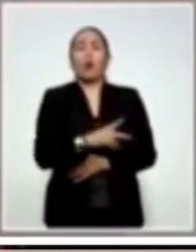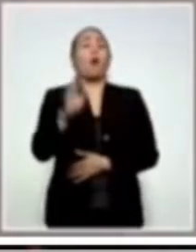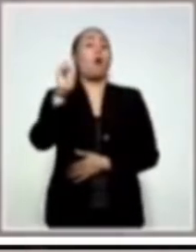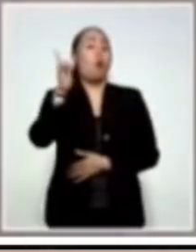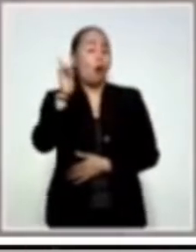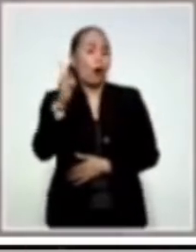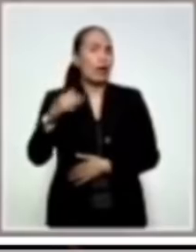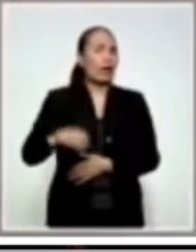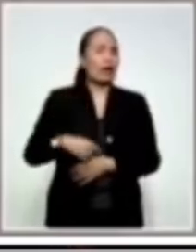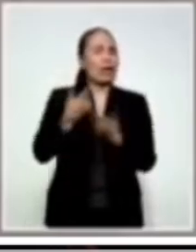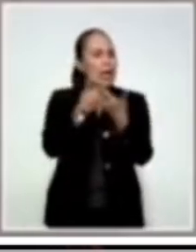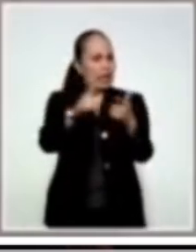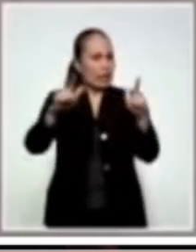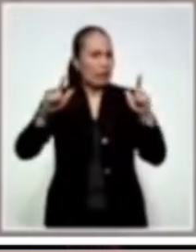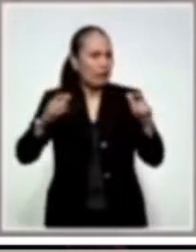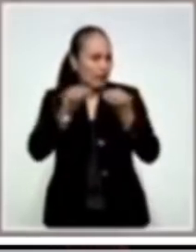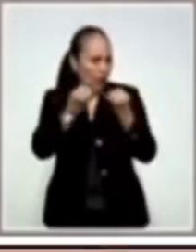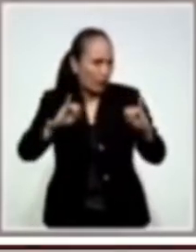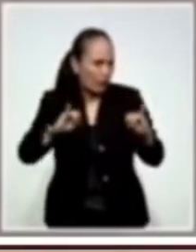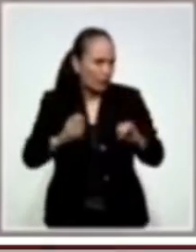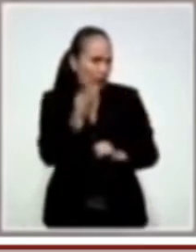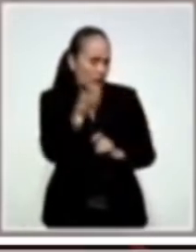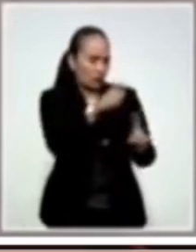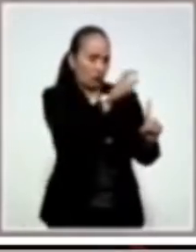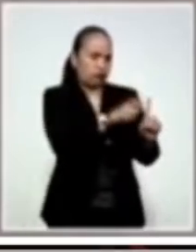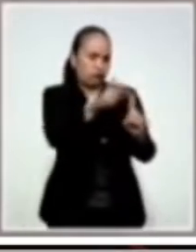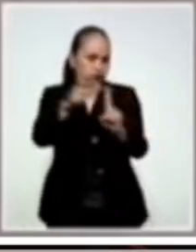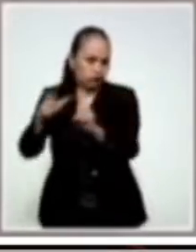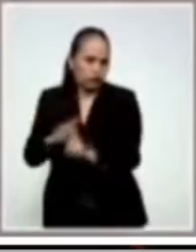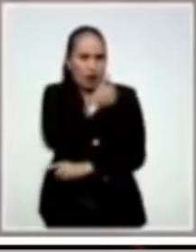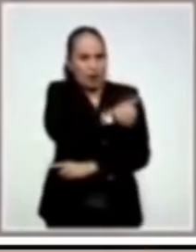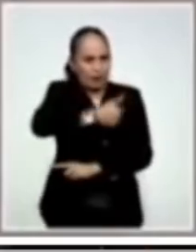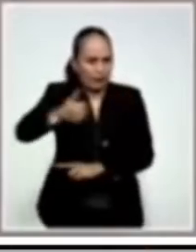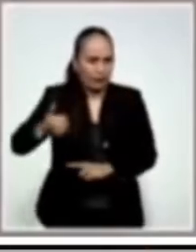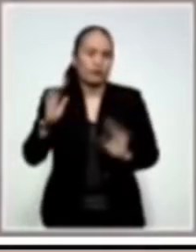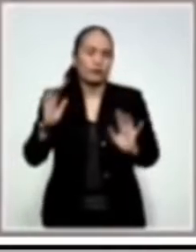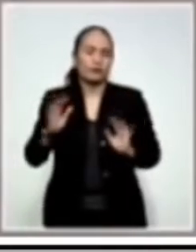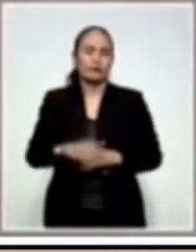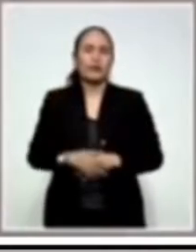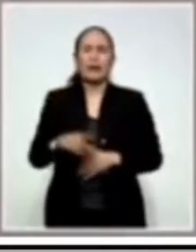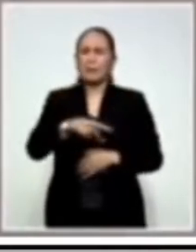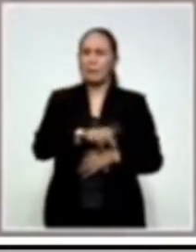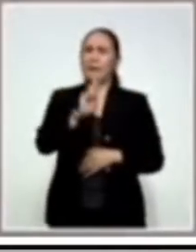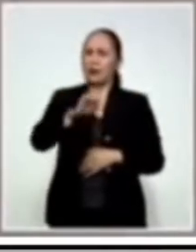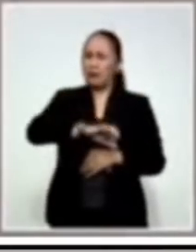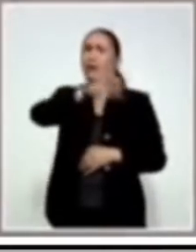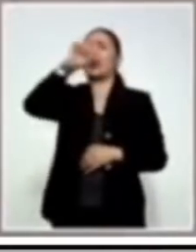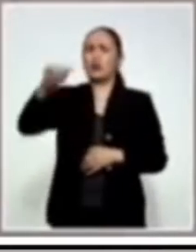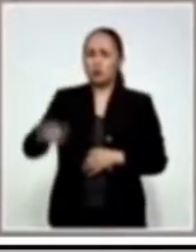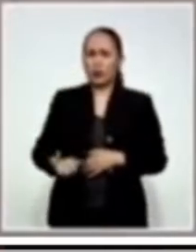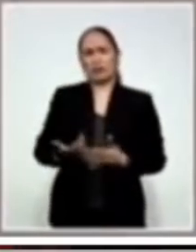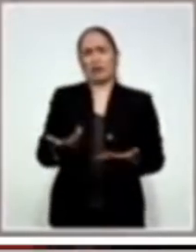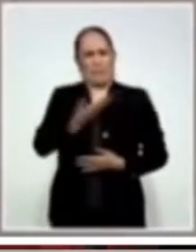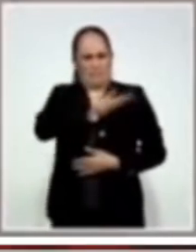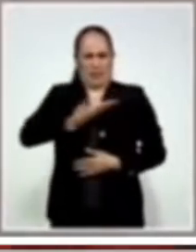con independencia. Eso depende de cada uno y una de ellas. Pero lo que no se vale es después tratar de responsabilizar